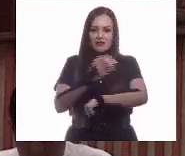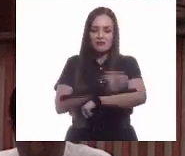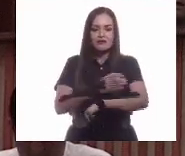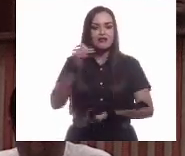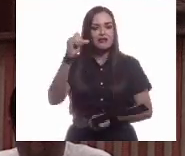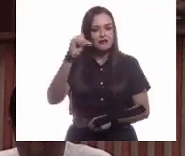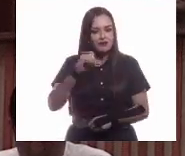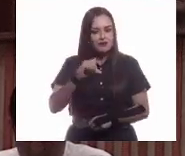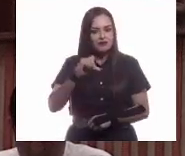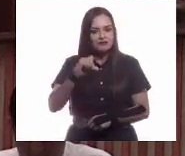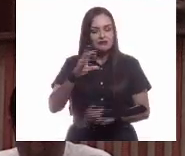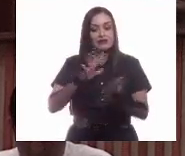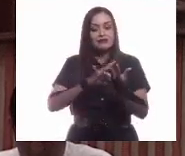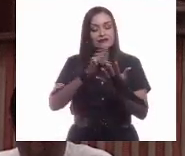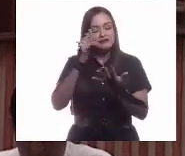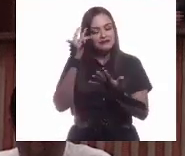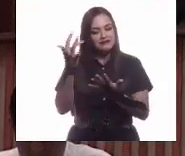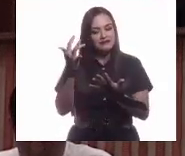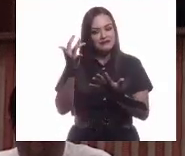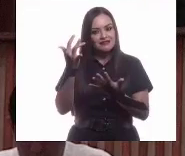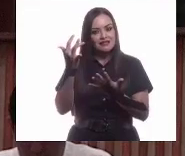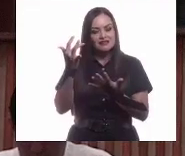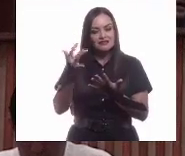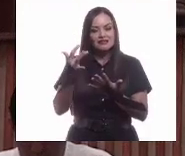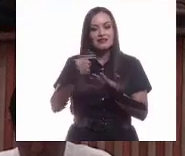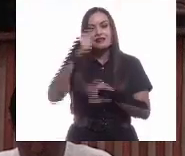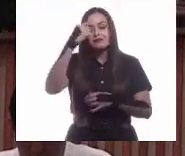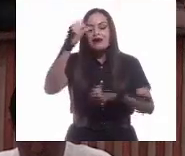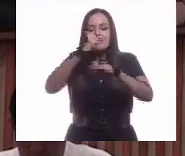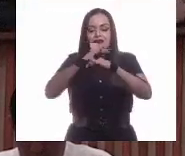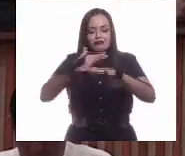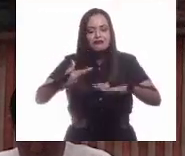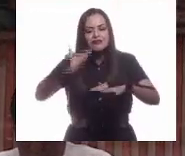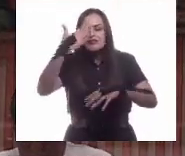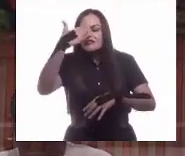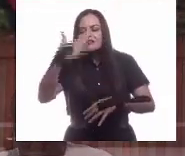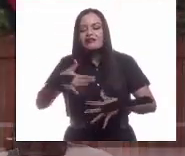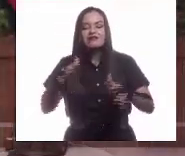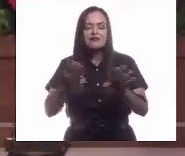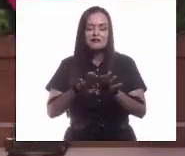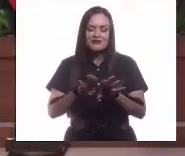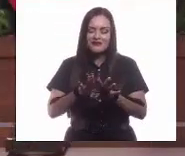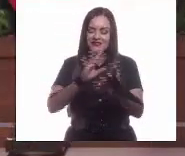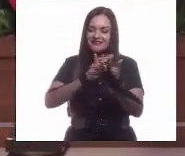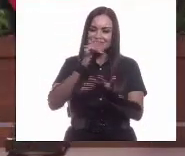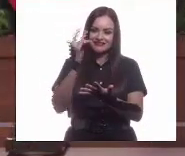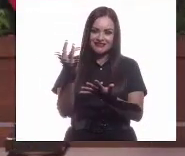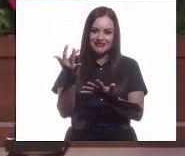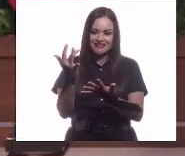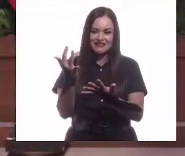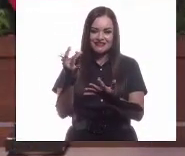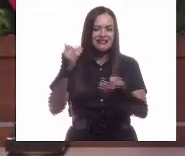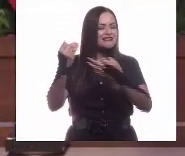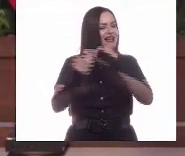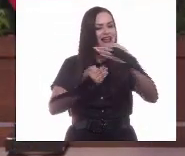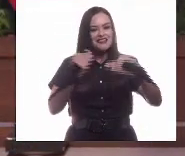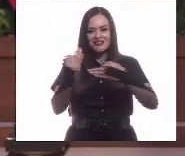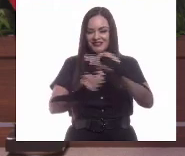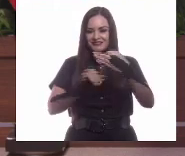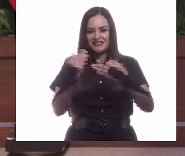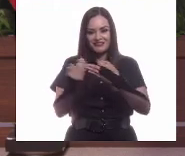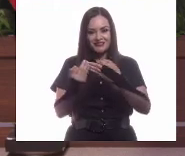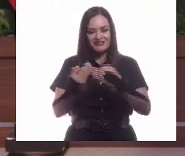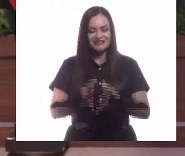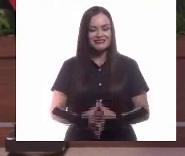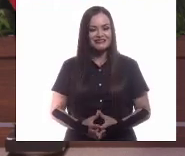enterarse a propósito del acontecer, el andar y los retos que enfrenta nuestro estado. Muchas gracias a donde quiera que se encuentren por estarnos siguiendo